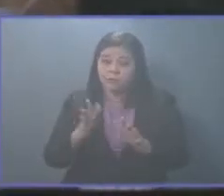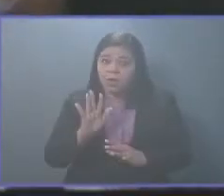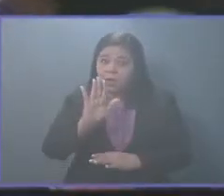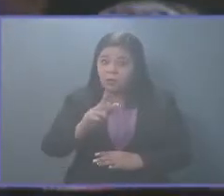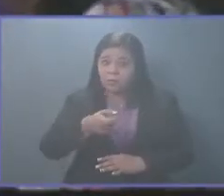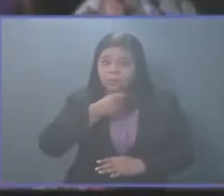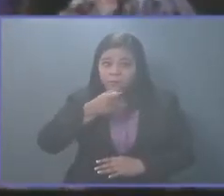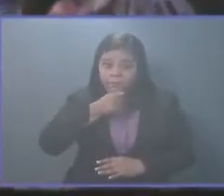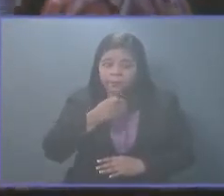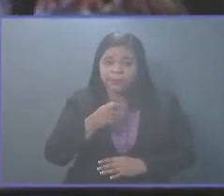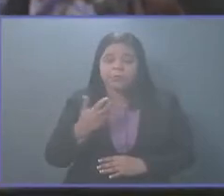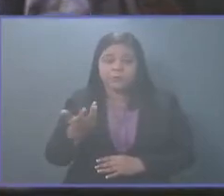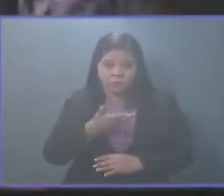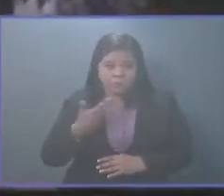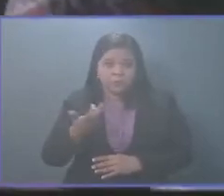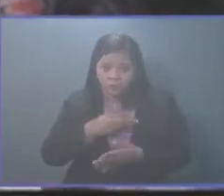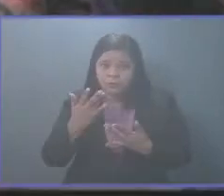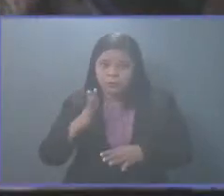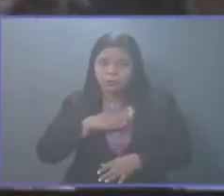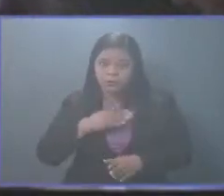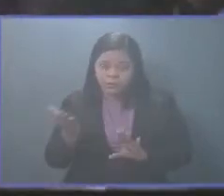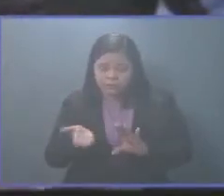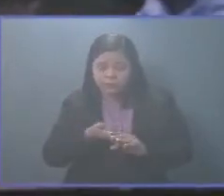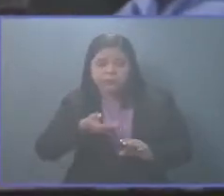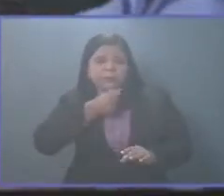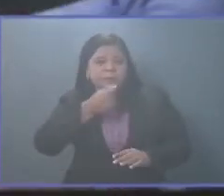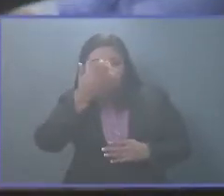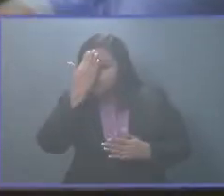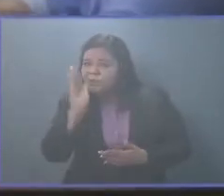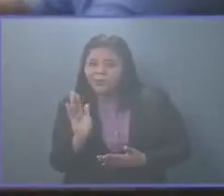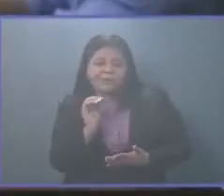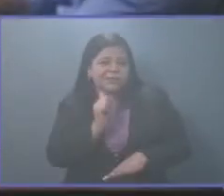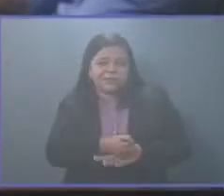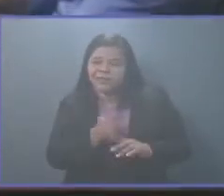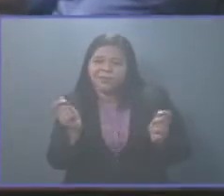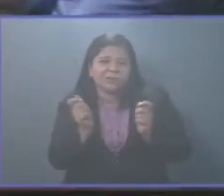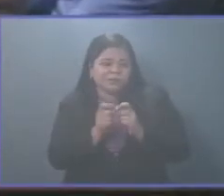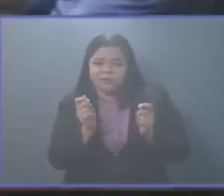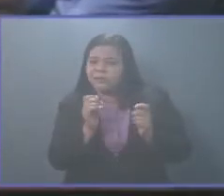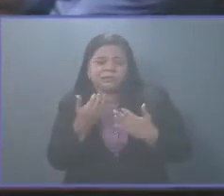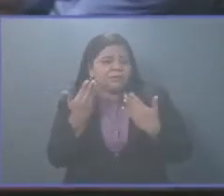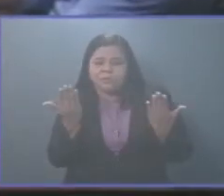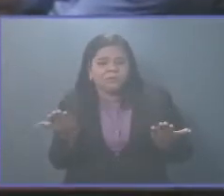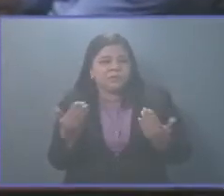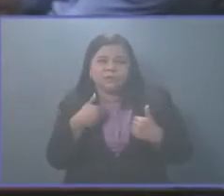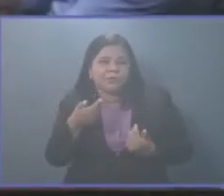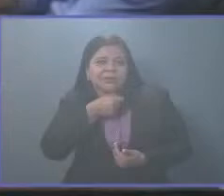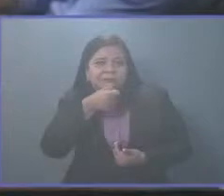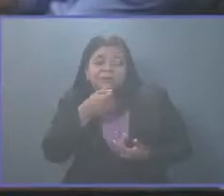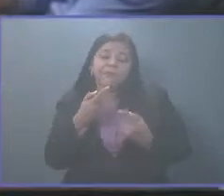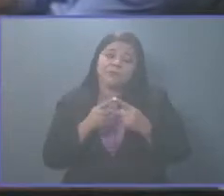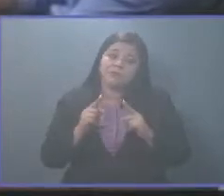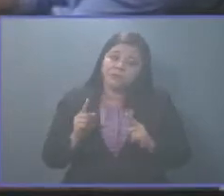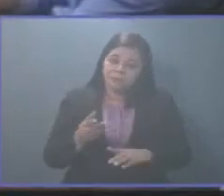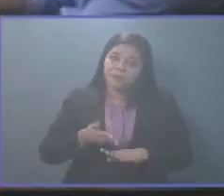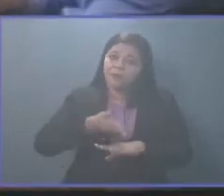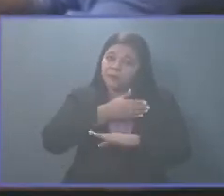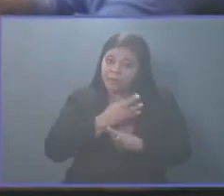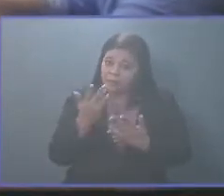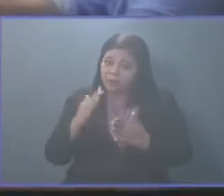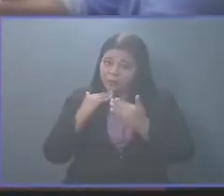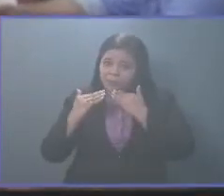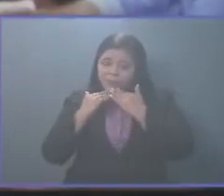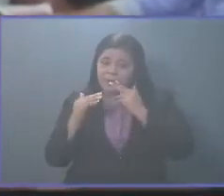hemos tenido hasta la vista no hemos podido determinar ese aspecto. Sin embargo, como les indicaba, este